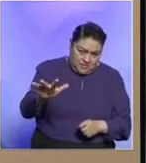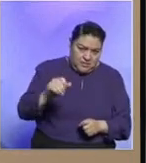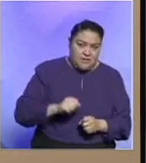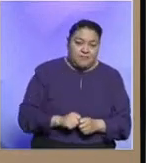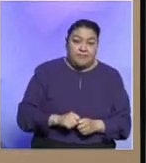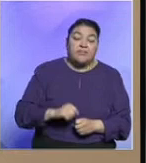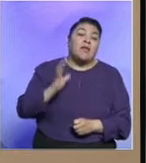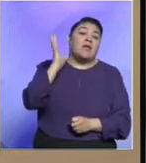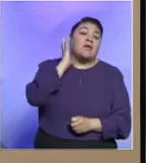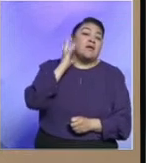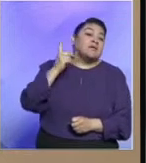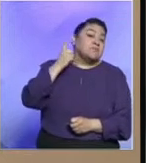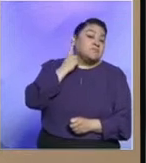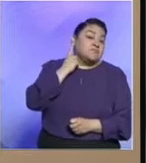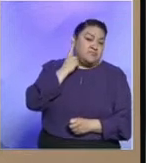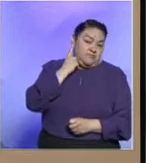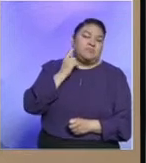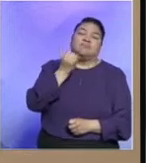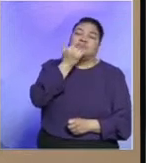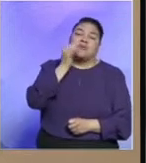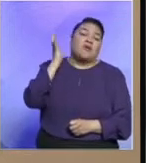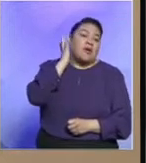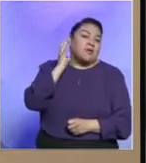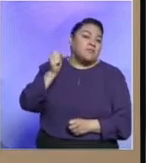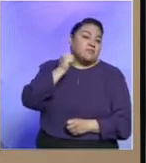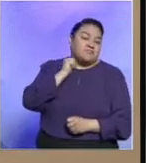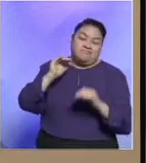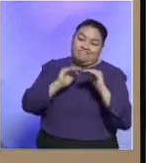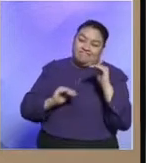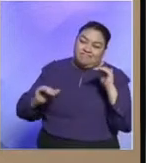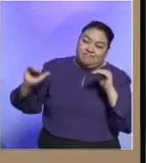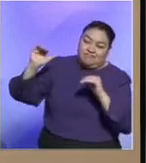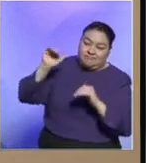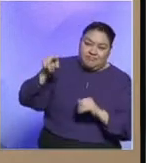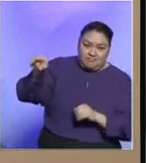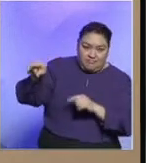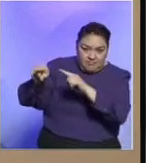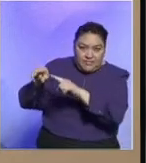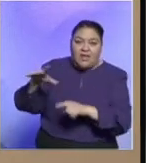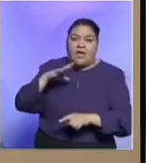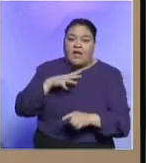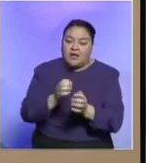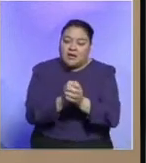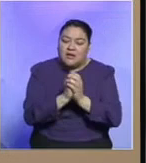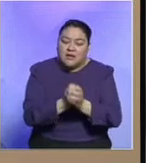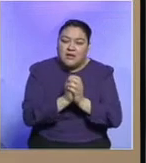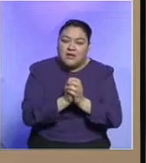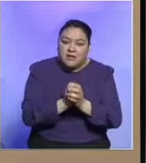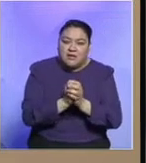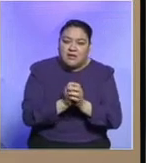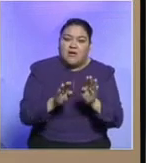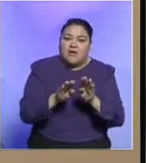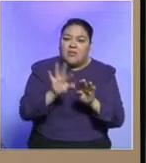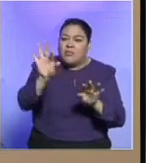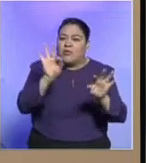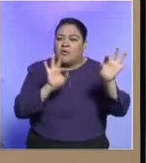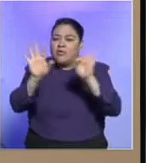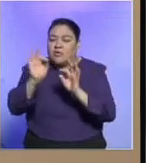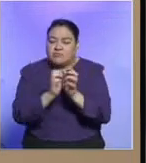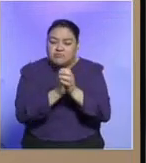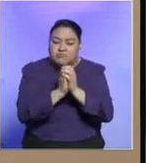la Cámara Alta ha desplegado actos como la insaculación de los cargos a